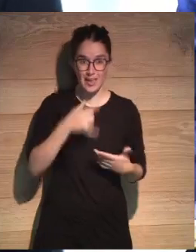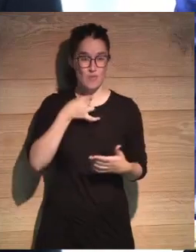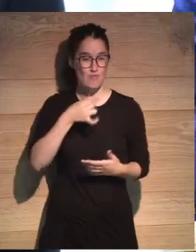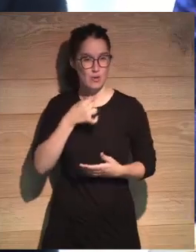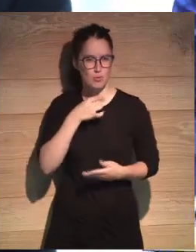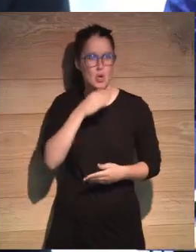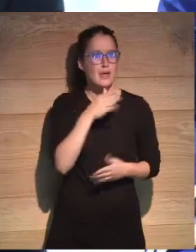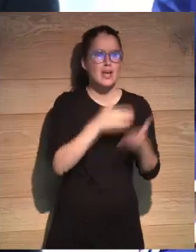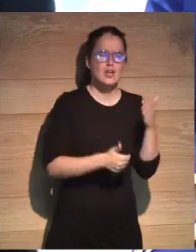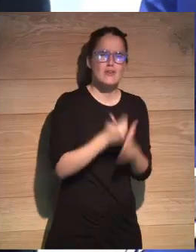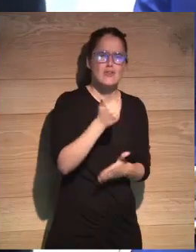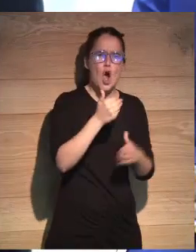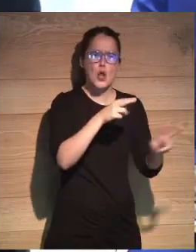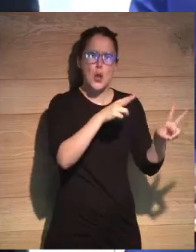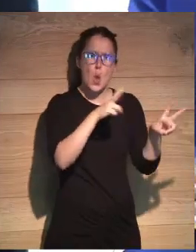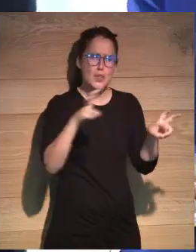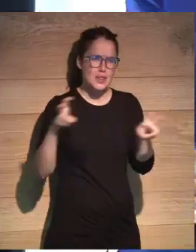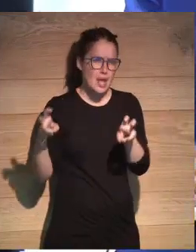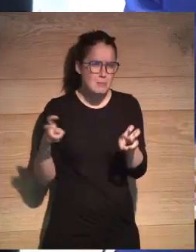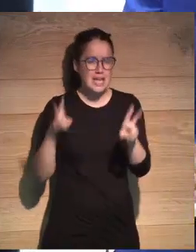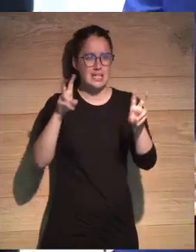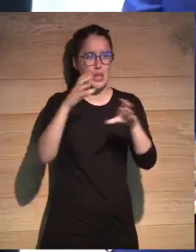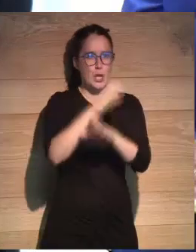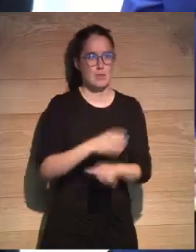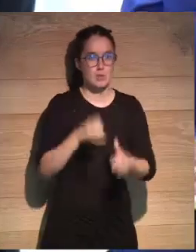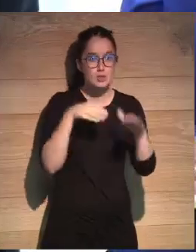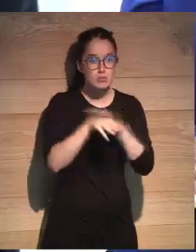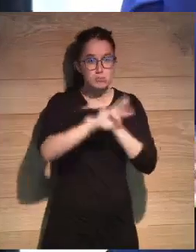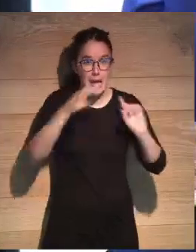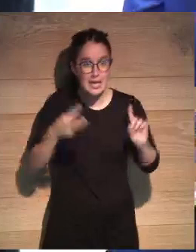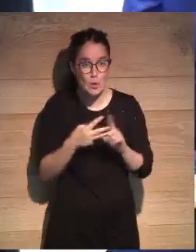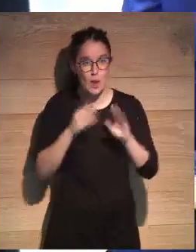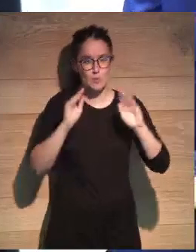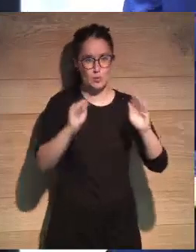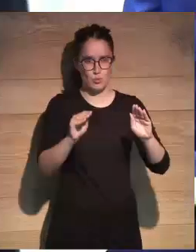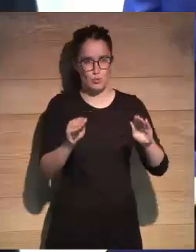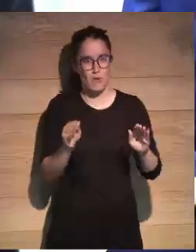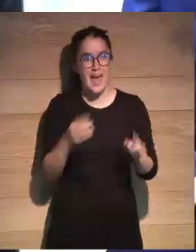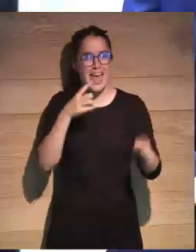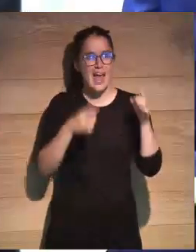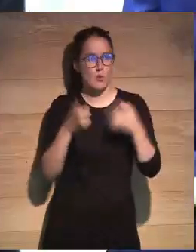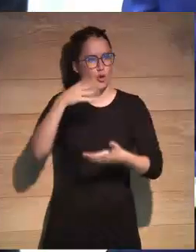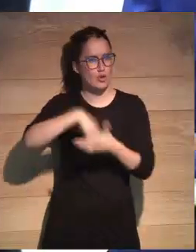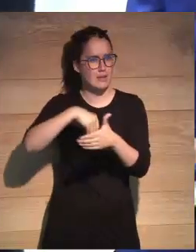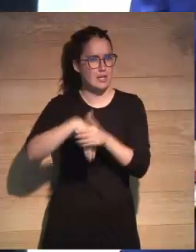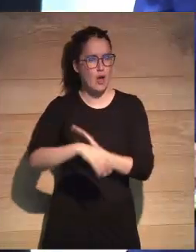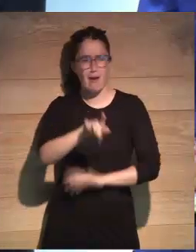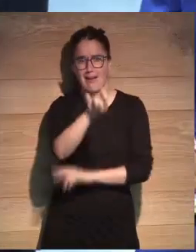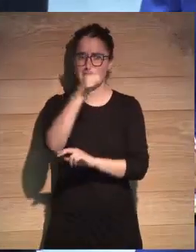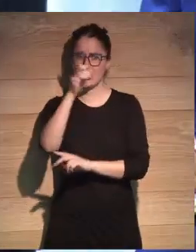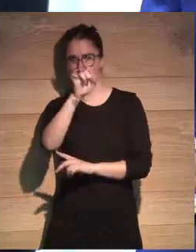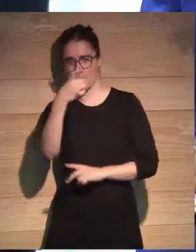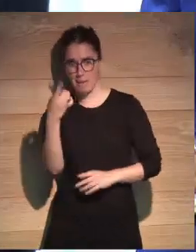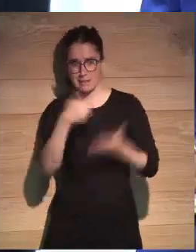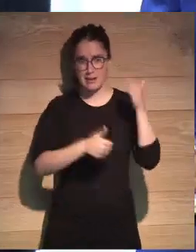qué sacaban tantas noticias relacionadas con la ciencia, porque si os metéis en este portal veréis que algunos de los contenidos más exitosos del